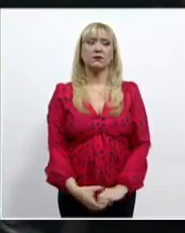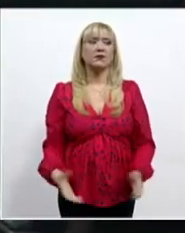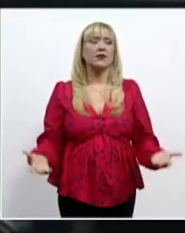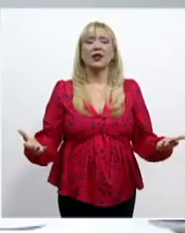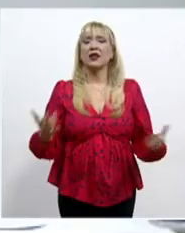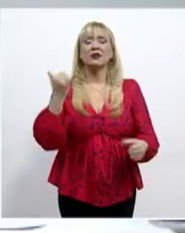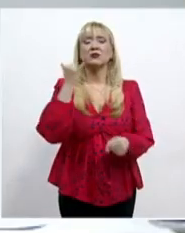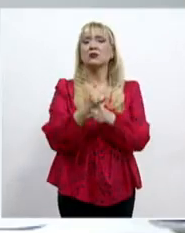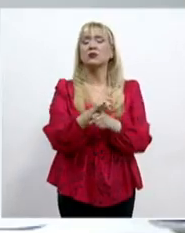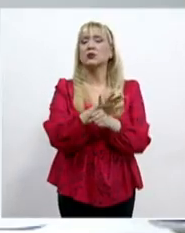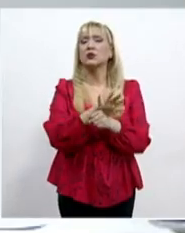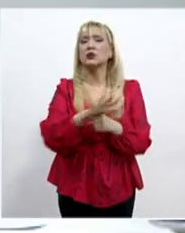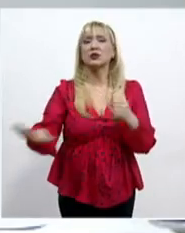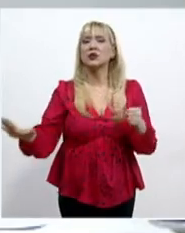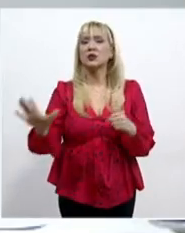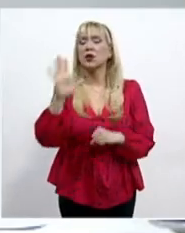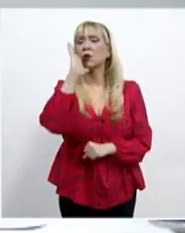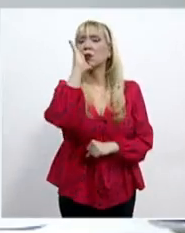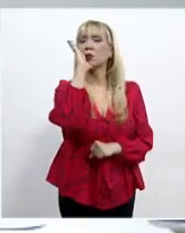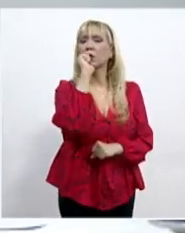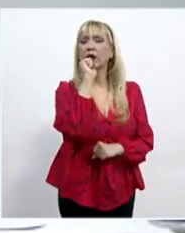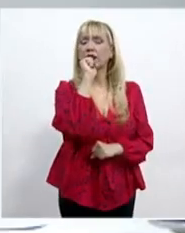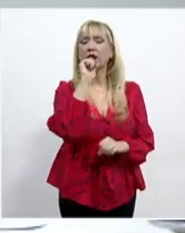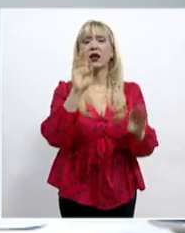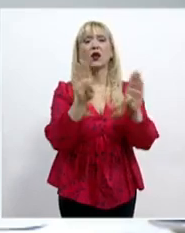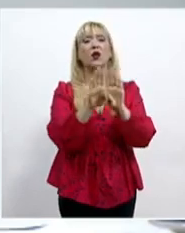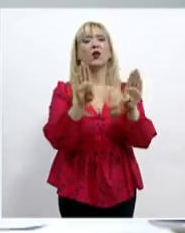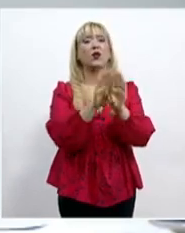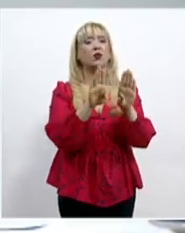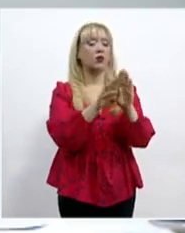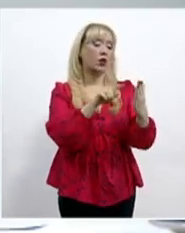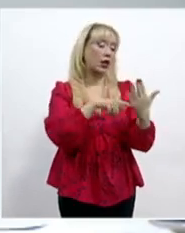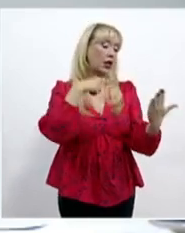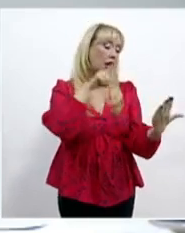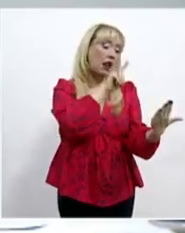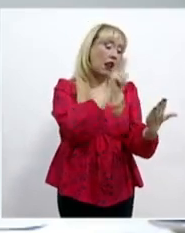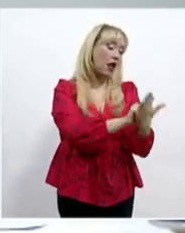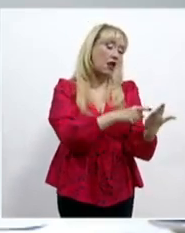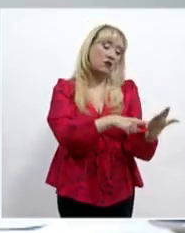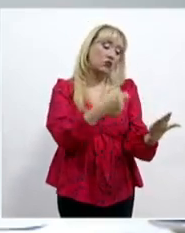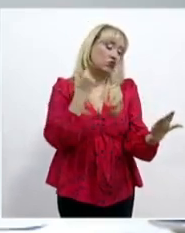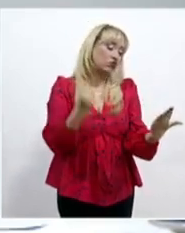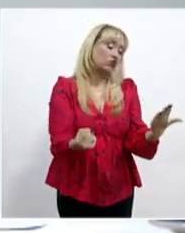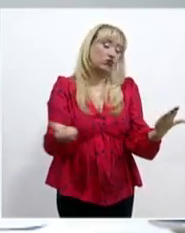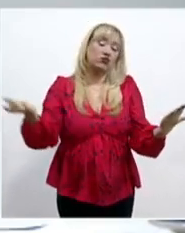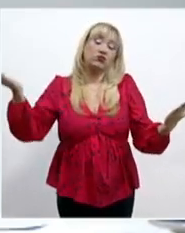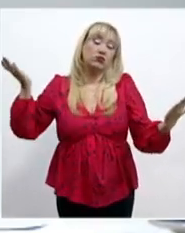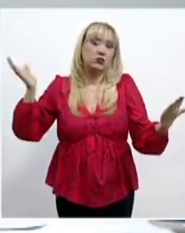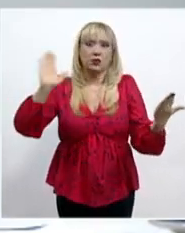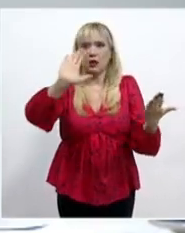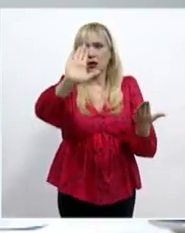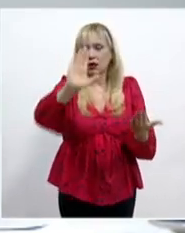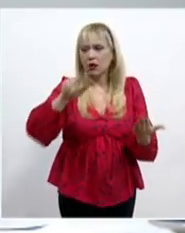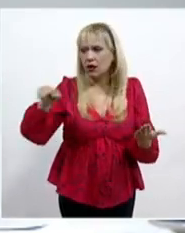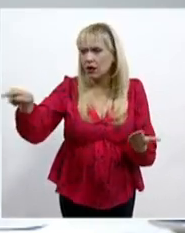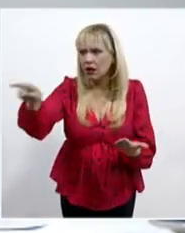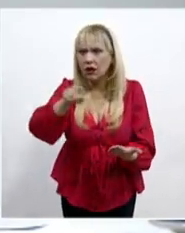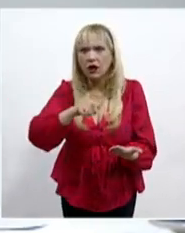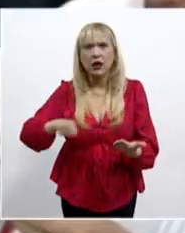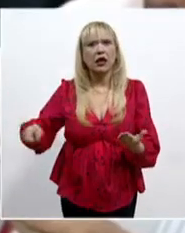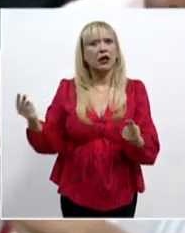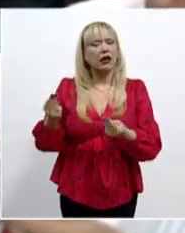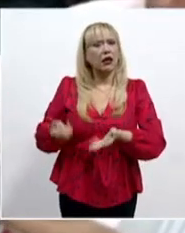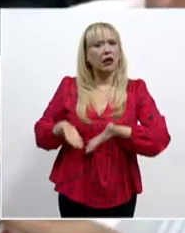No podemos privilegiar la forma sobre el fondo. El rigor debe ceder frente a la garantía del efectivo acceso a la